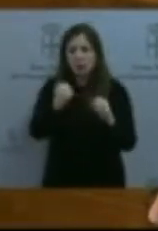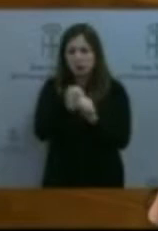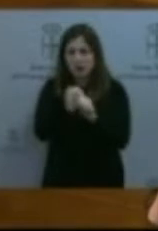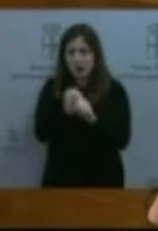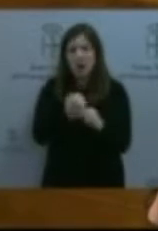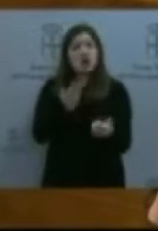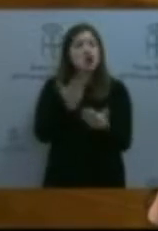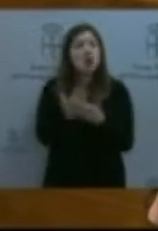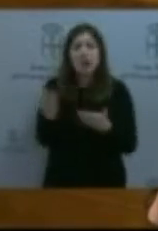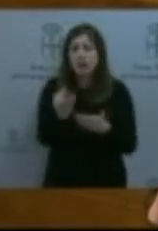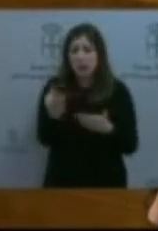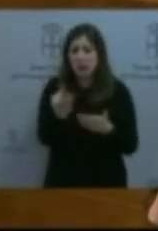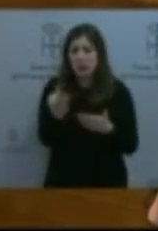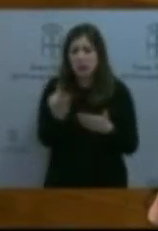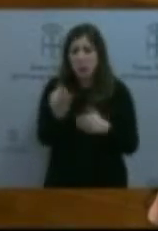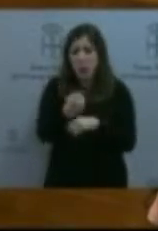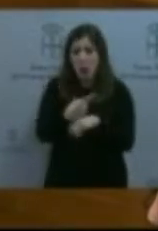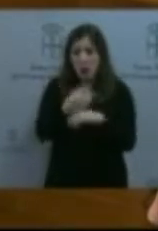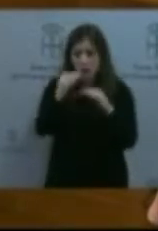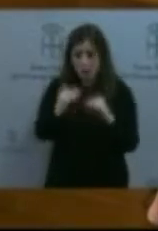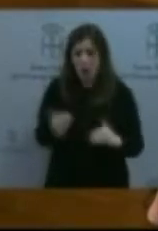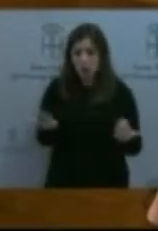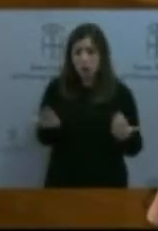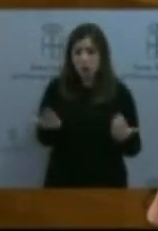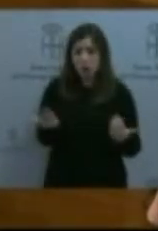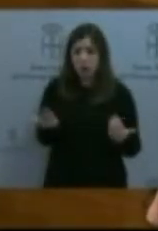en una determinada tipo de jornada que permita